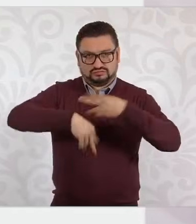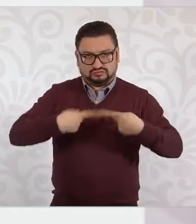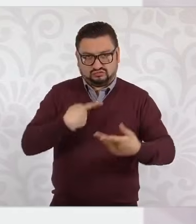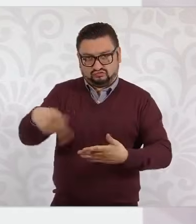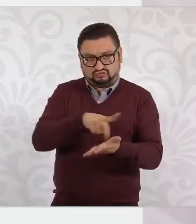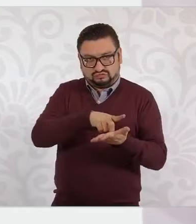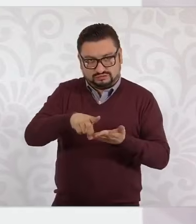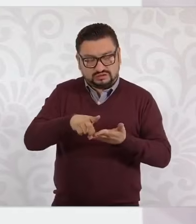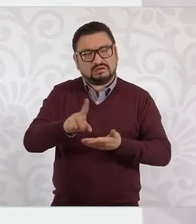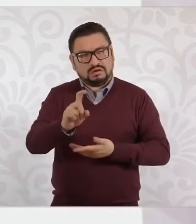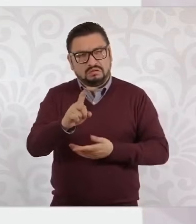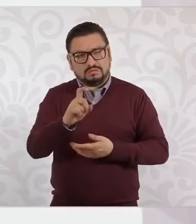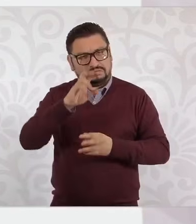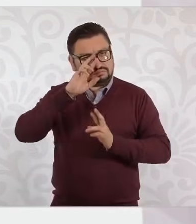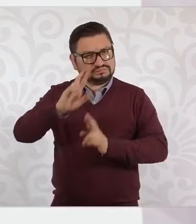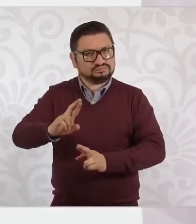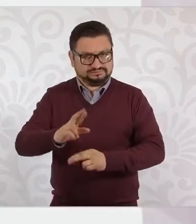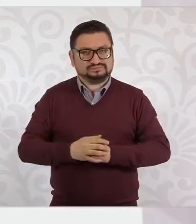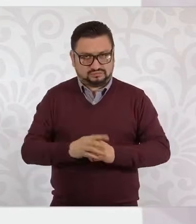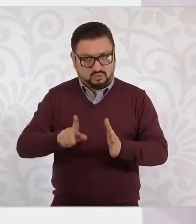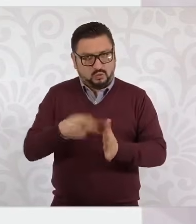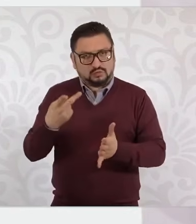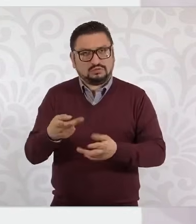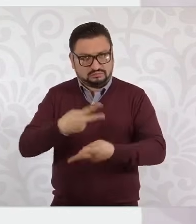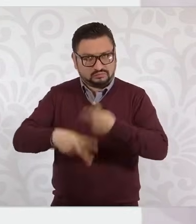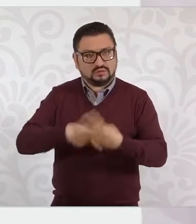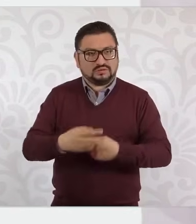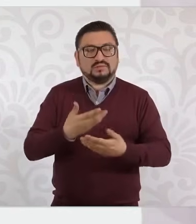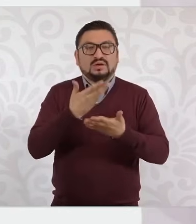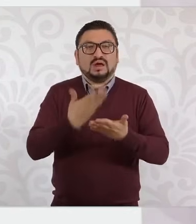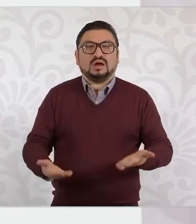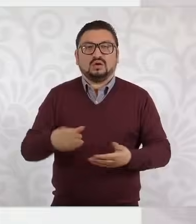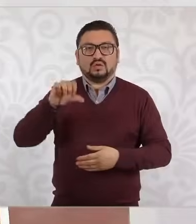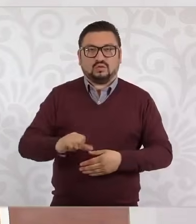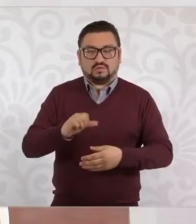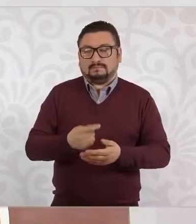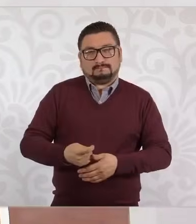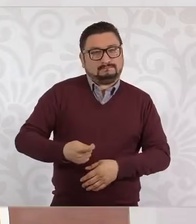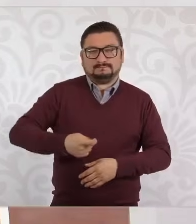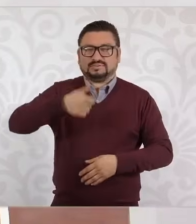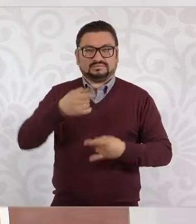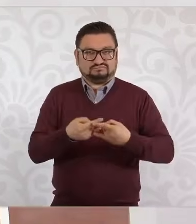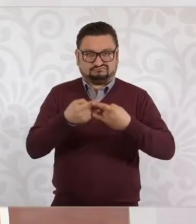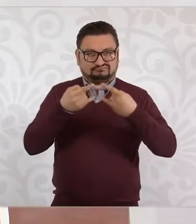agua. Y vamos a cerrar el día de hoy entregando por primera vez, esto es histórico,